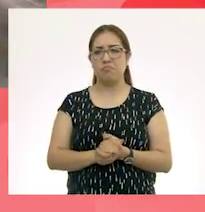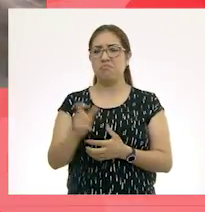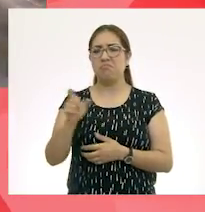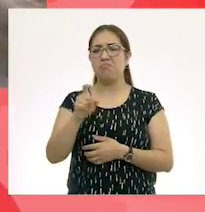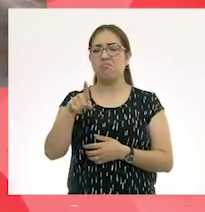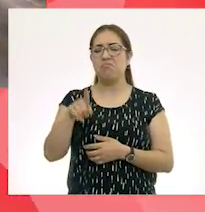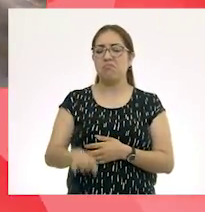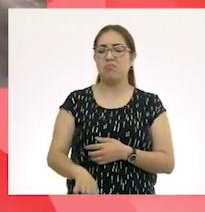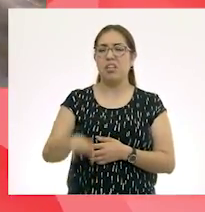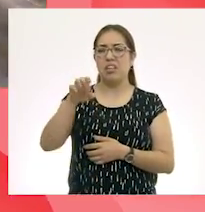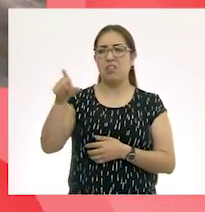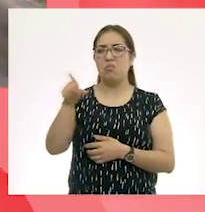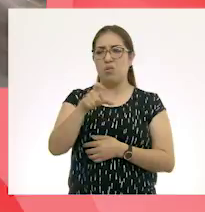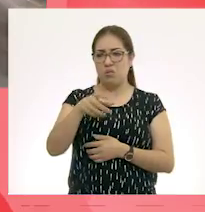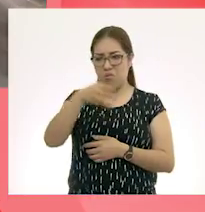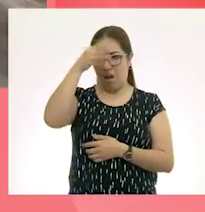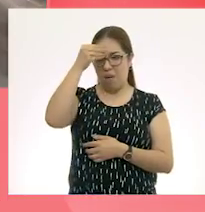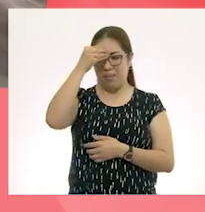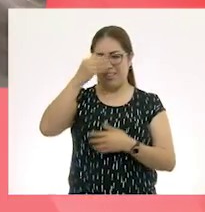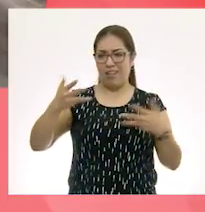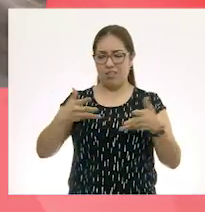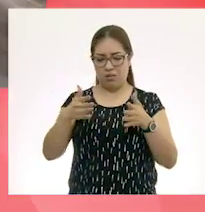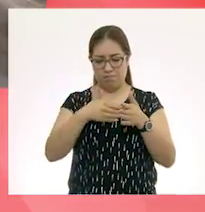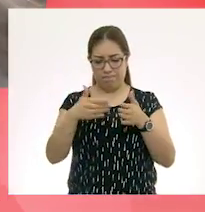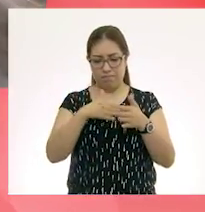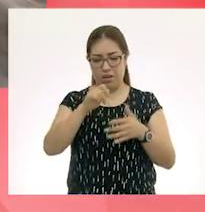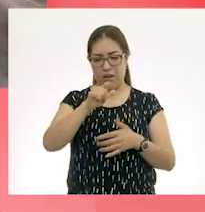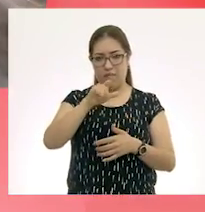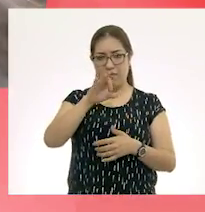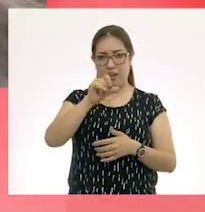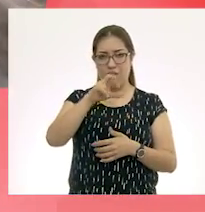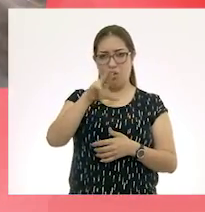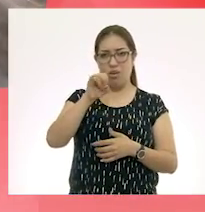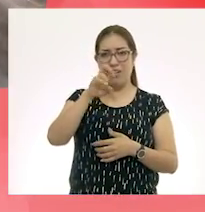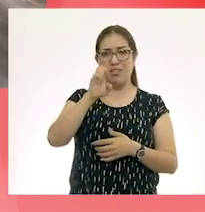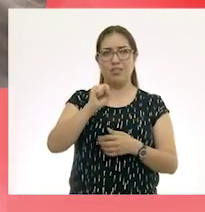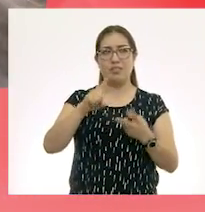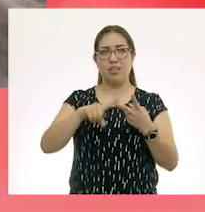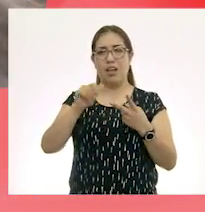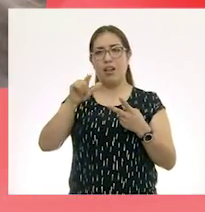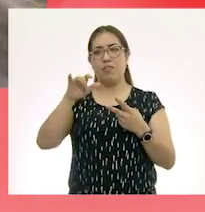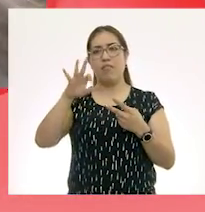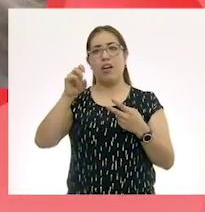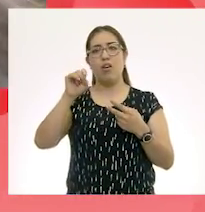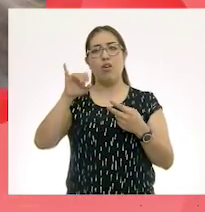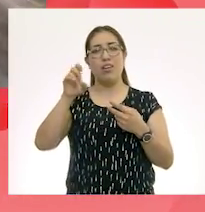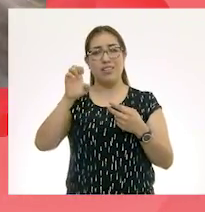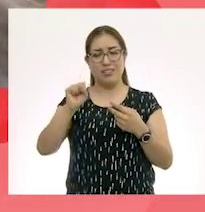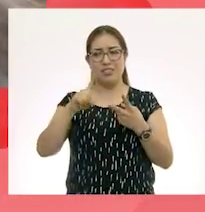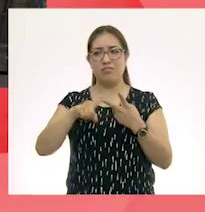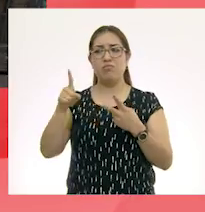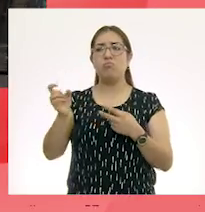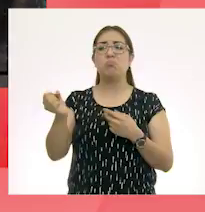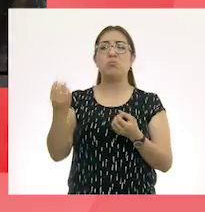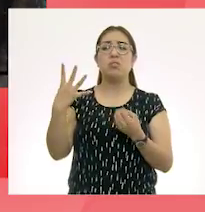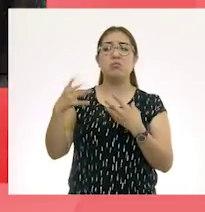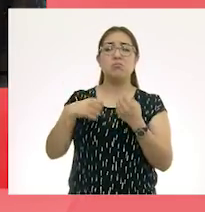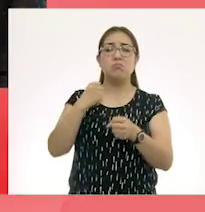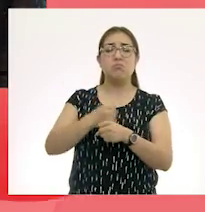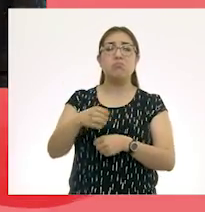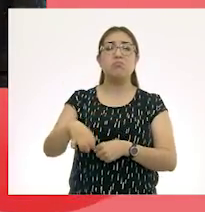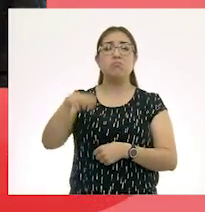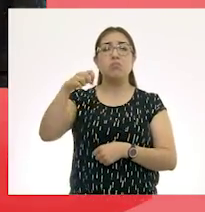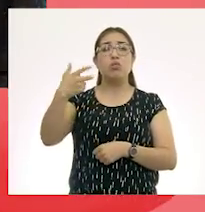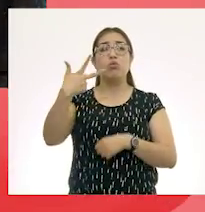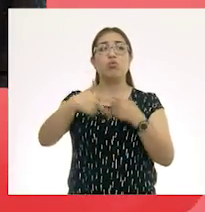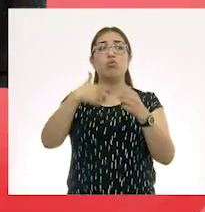aprendió usted los alfajores y los pacholes? De 8 años. ¿De 8 años? ¿Y quién, de 8 años ya. ¿Y quién le enseñó, doña